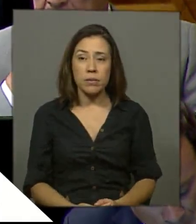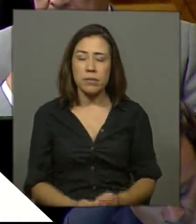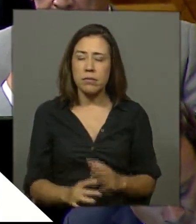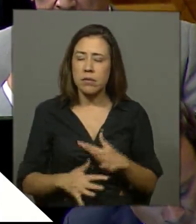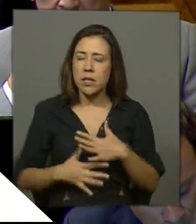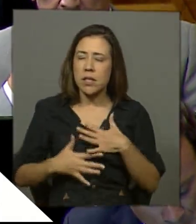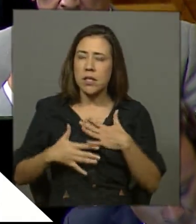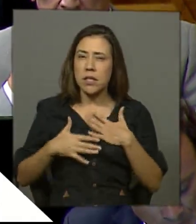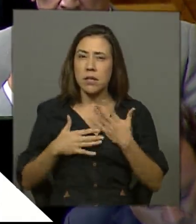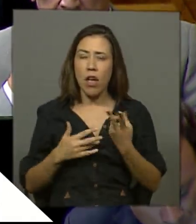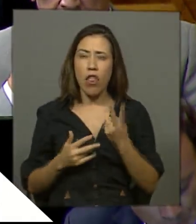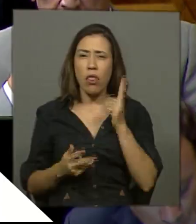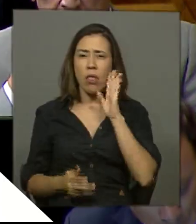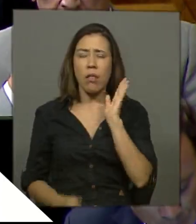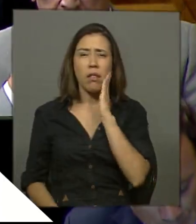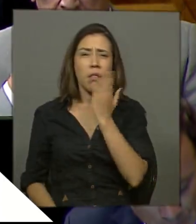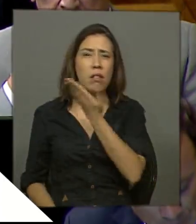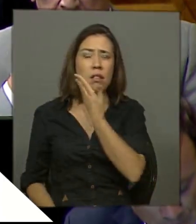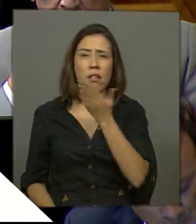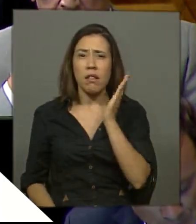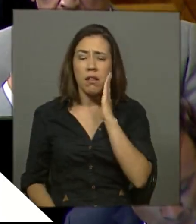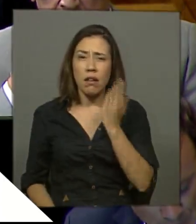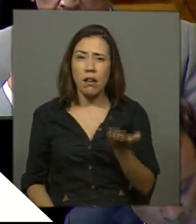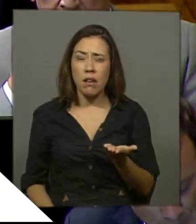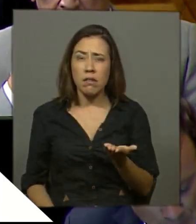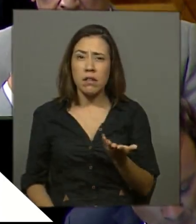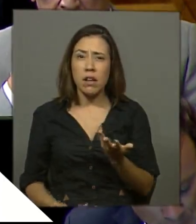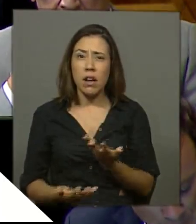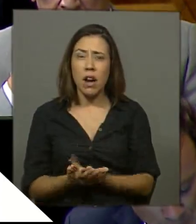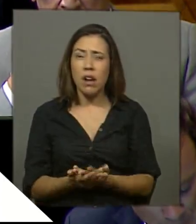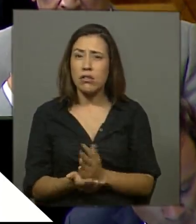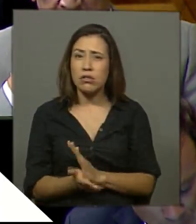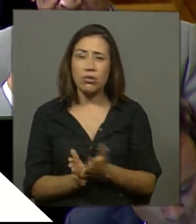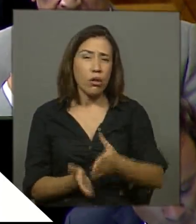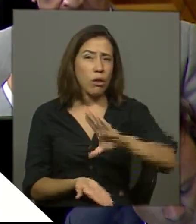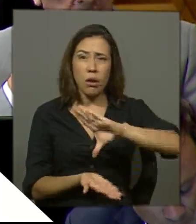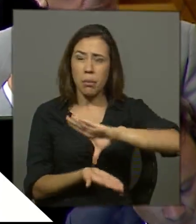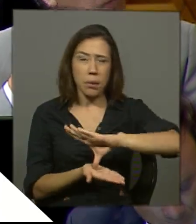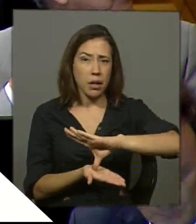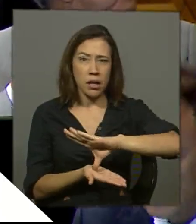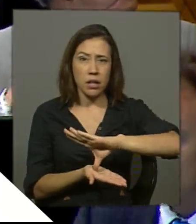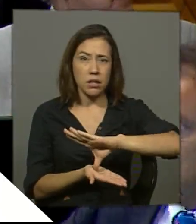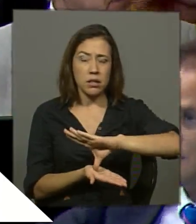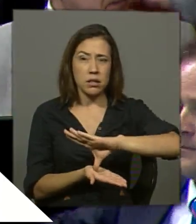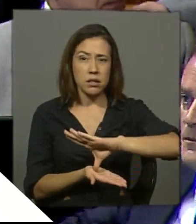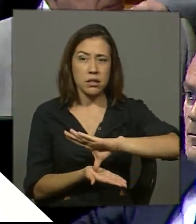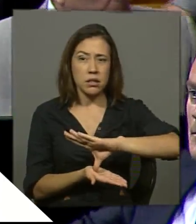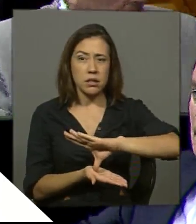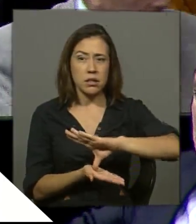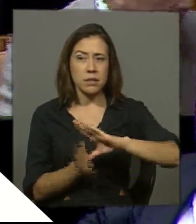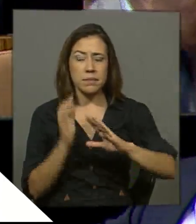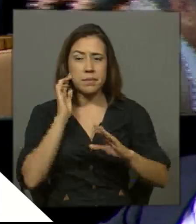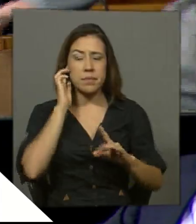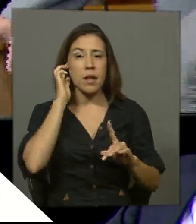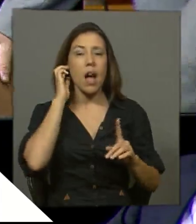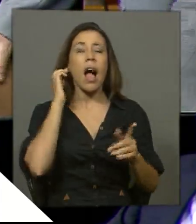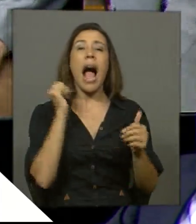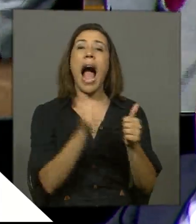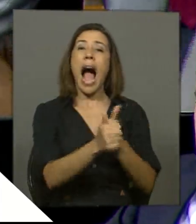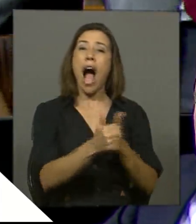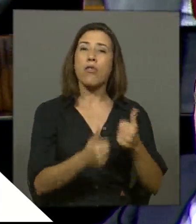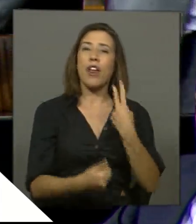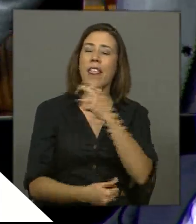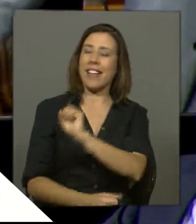sensación de doble estándar que está impregnada en todo nuestro país que hay una autoridad para